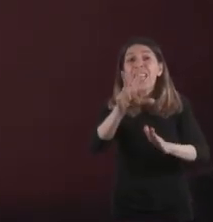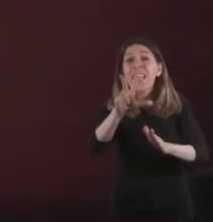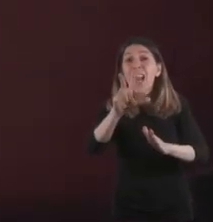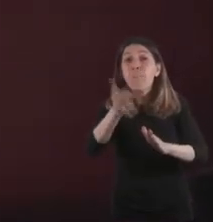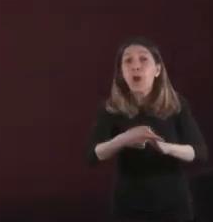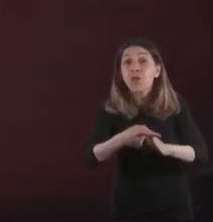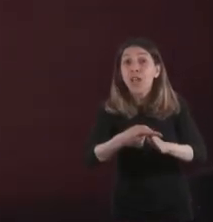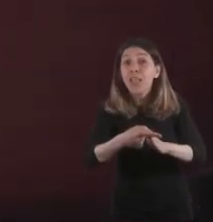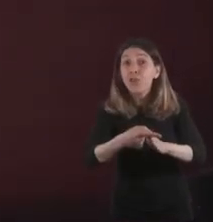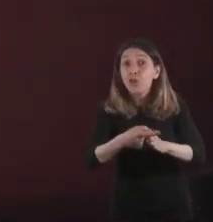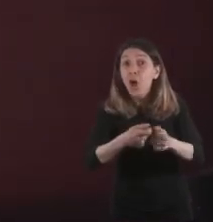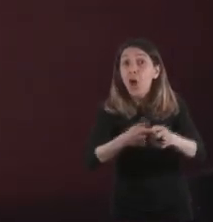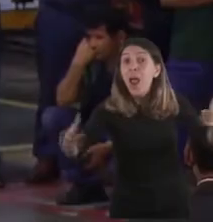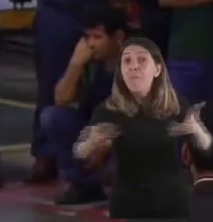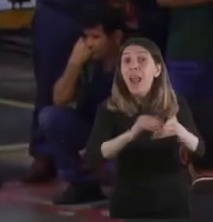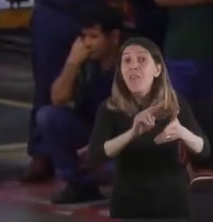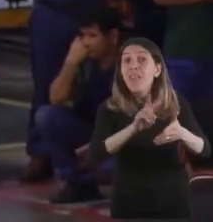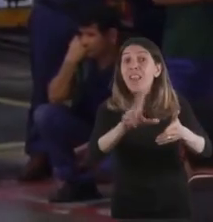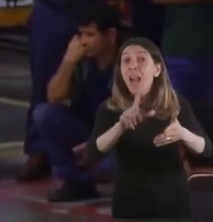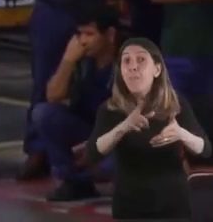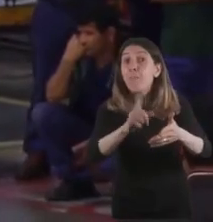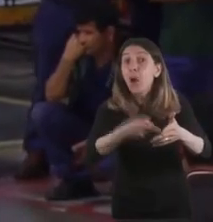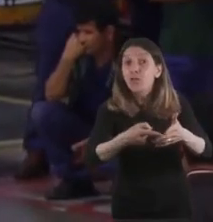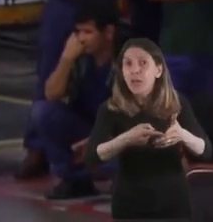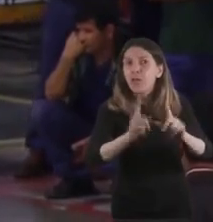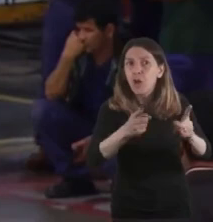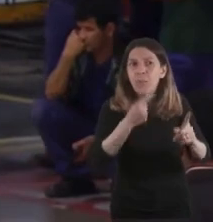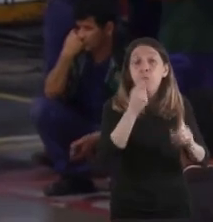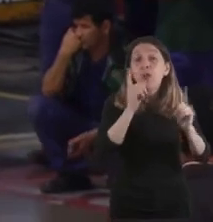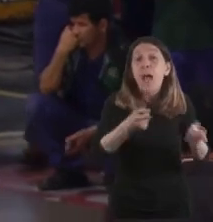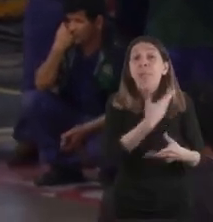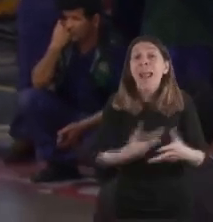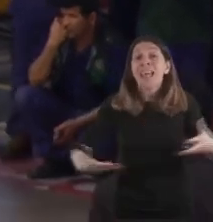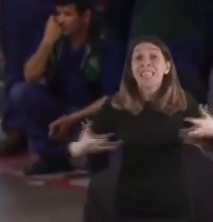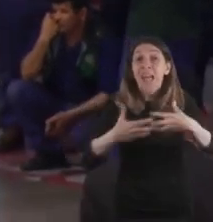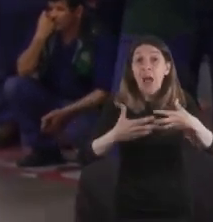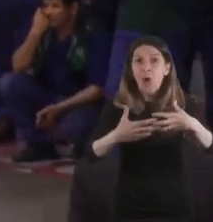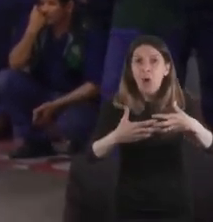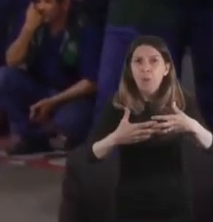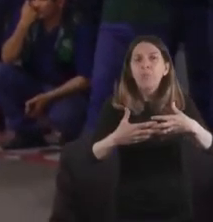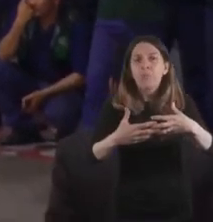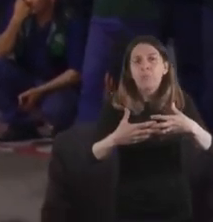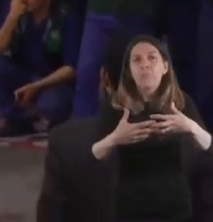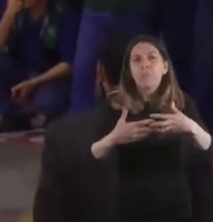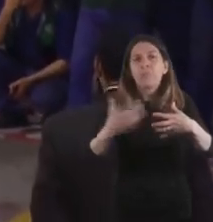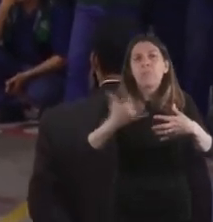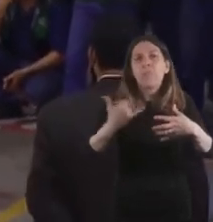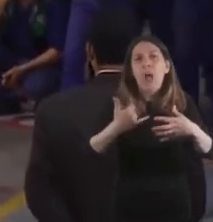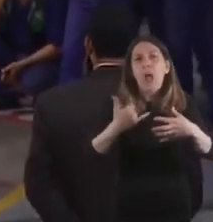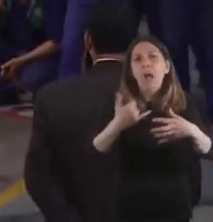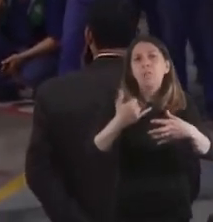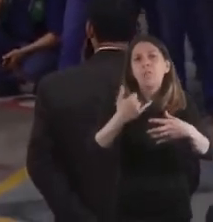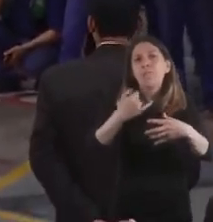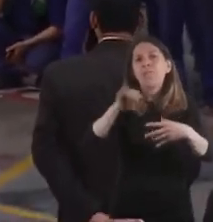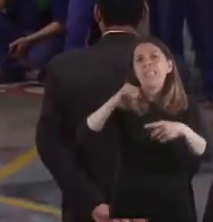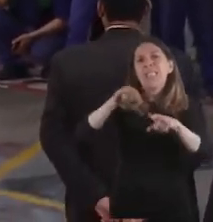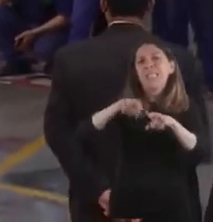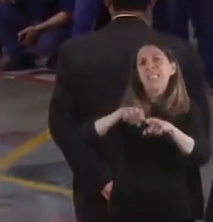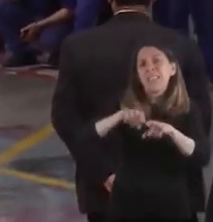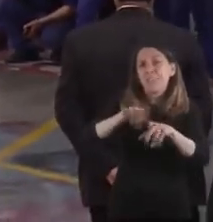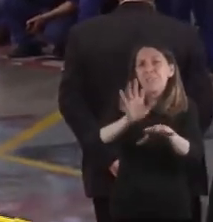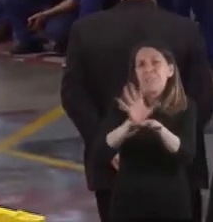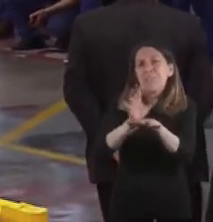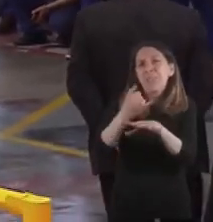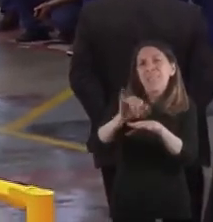el total de la cadena de valor. Y además con el Estado, con un régimen de tasa promovida para las inversiones